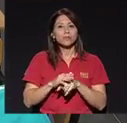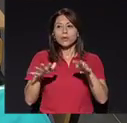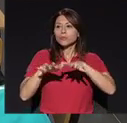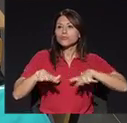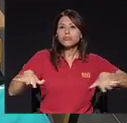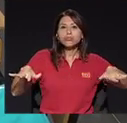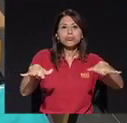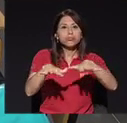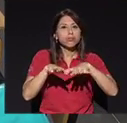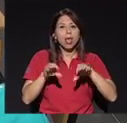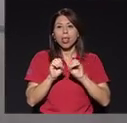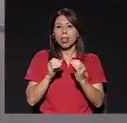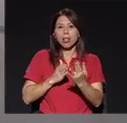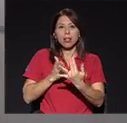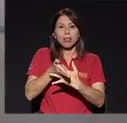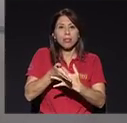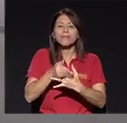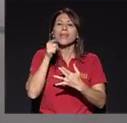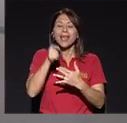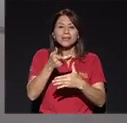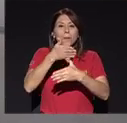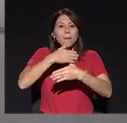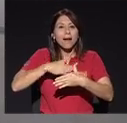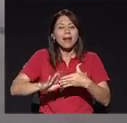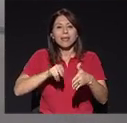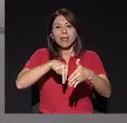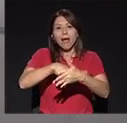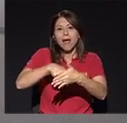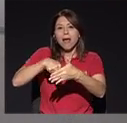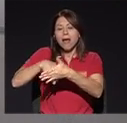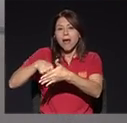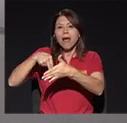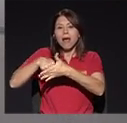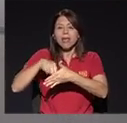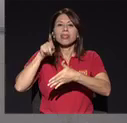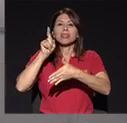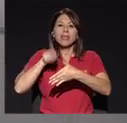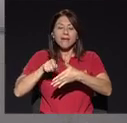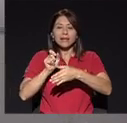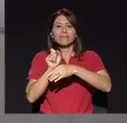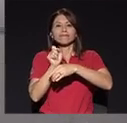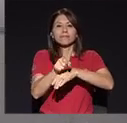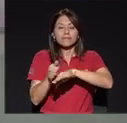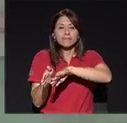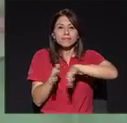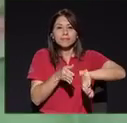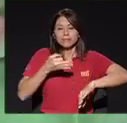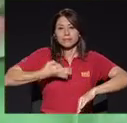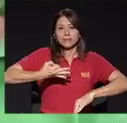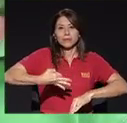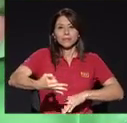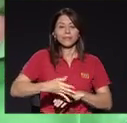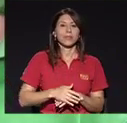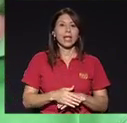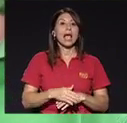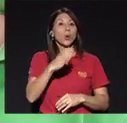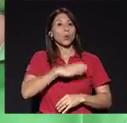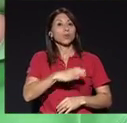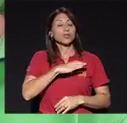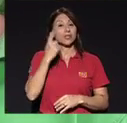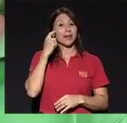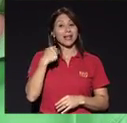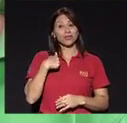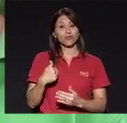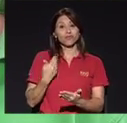espacios físicos inaccesibles son parte de los inconvenientes que deben vencer día con día. Las condiciones para llegar a la universidad no